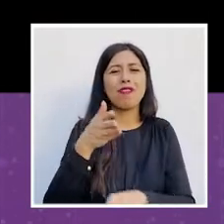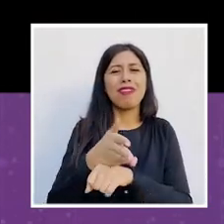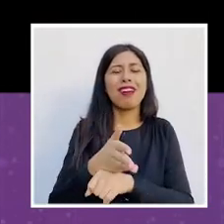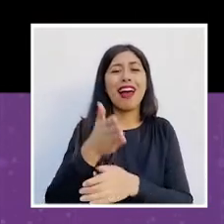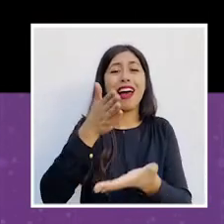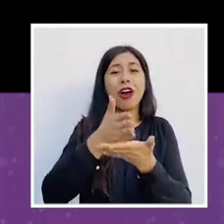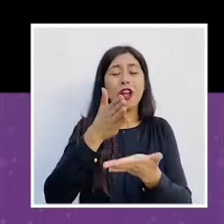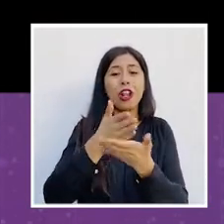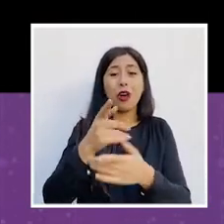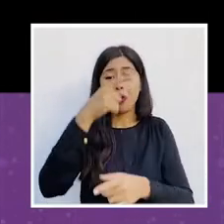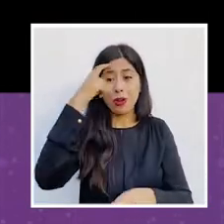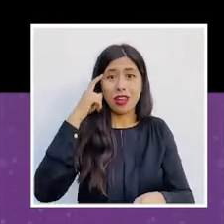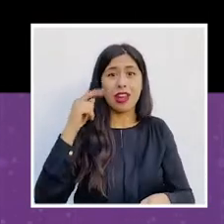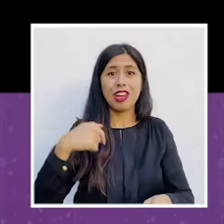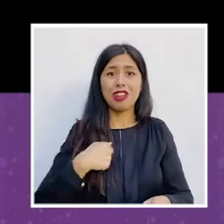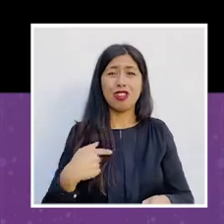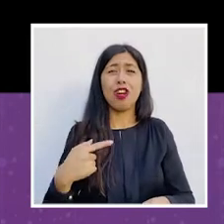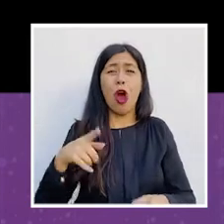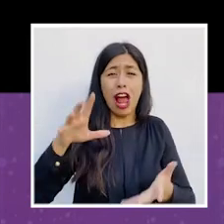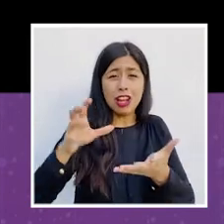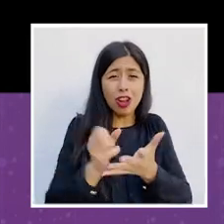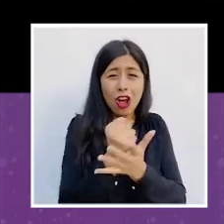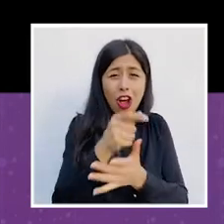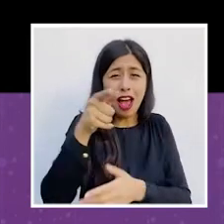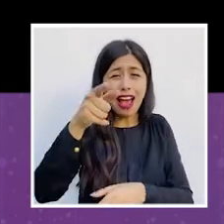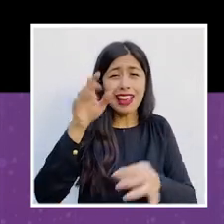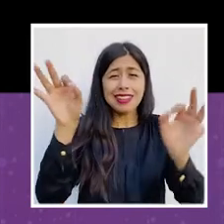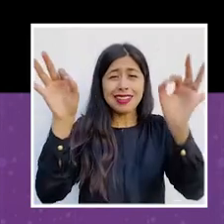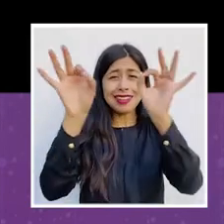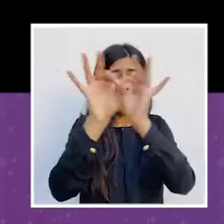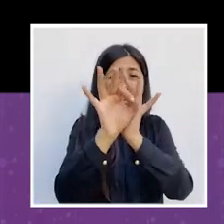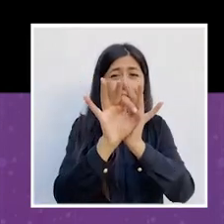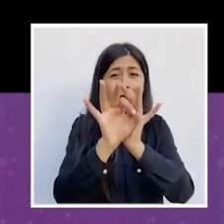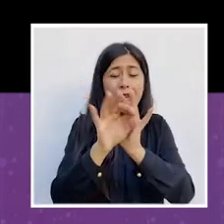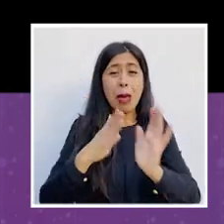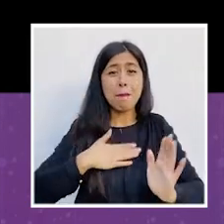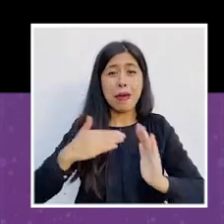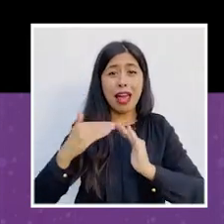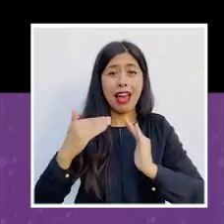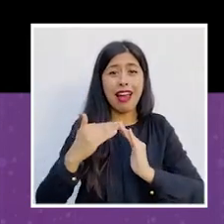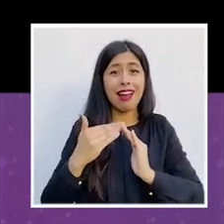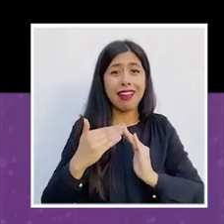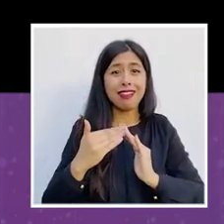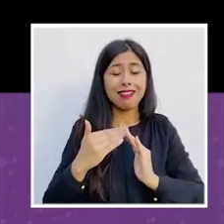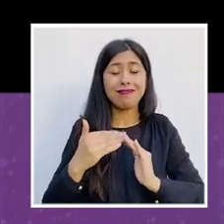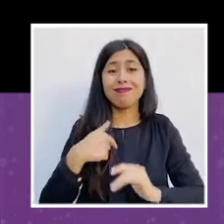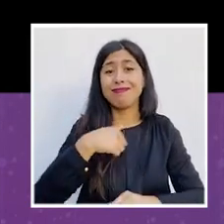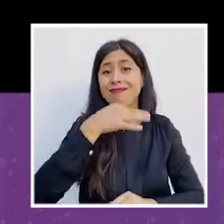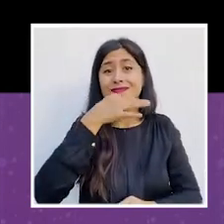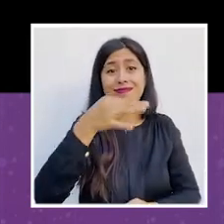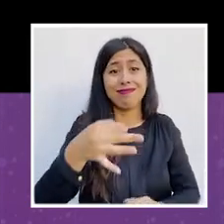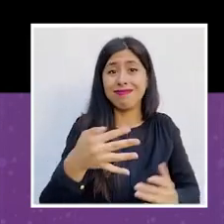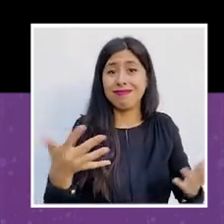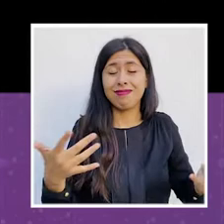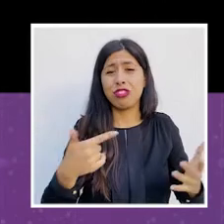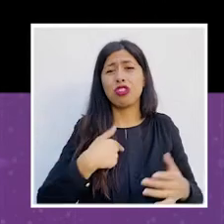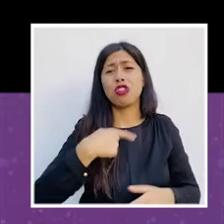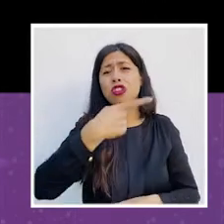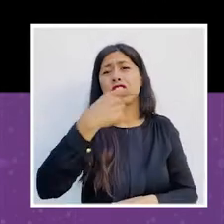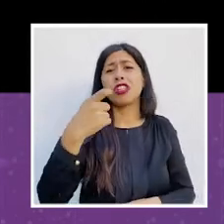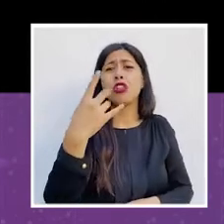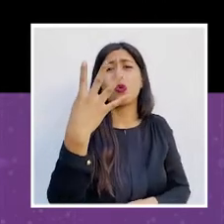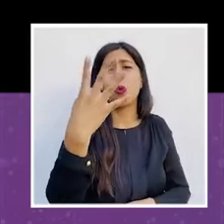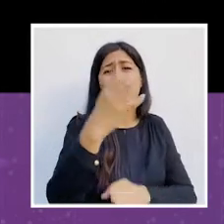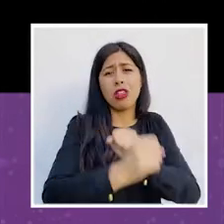charla a los colegios si creen que yo voy a llegar a poder observar ese eclipse que va a pasar sobre mi casa. Y cuando les digo que voy a tener